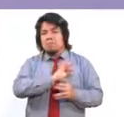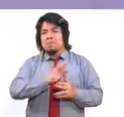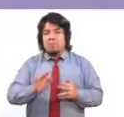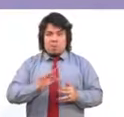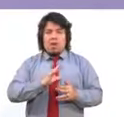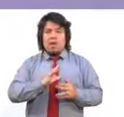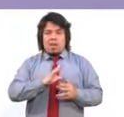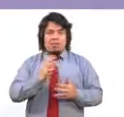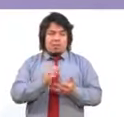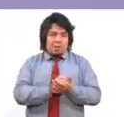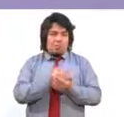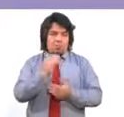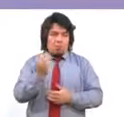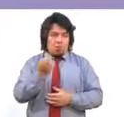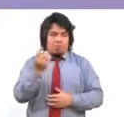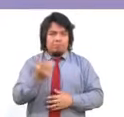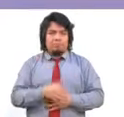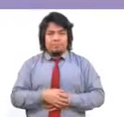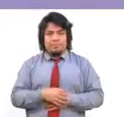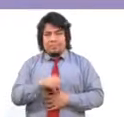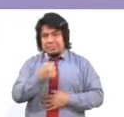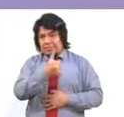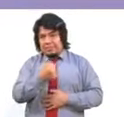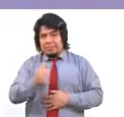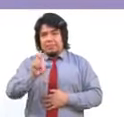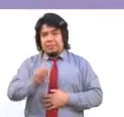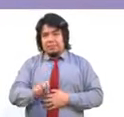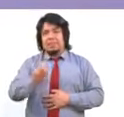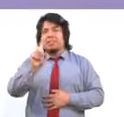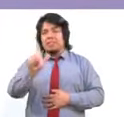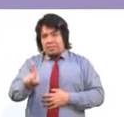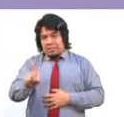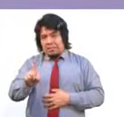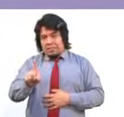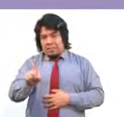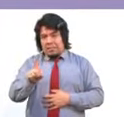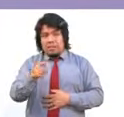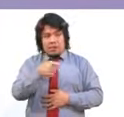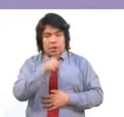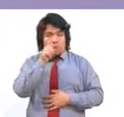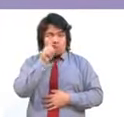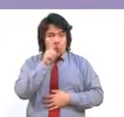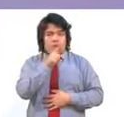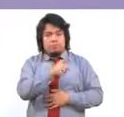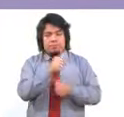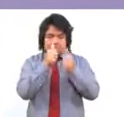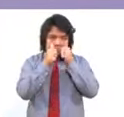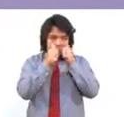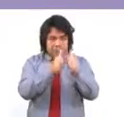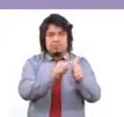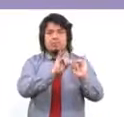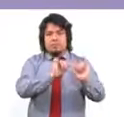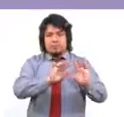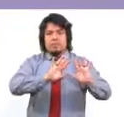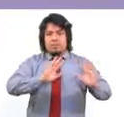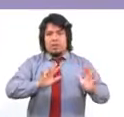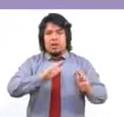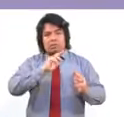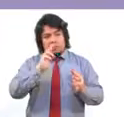razones. Y estas 631 mujeres se les está atendiendo para prevenir que pudiera